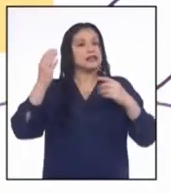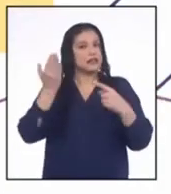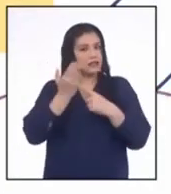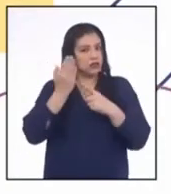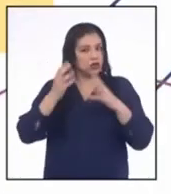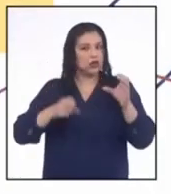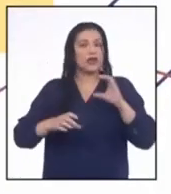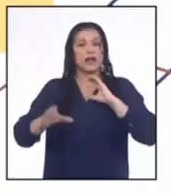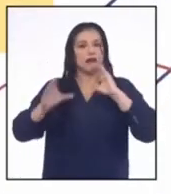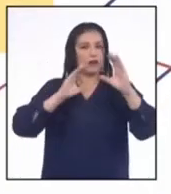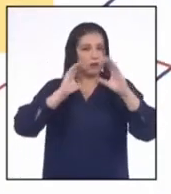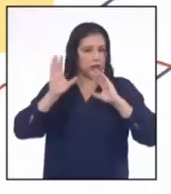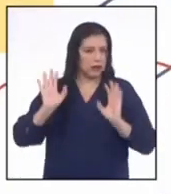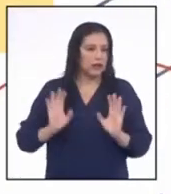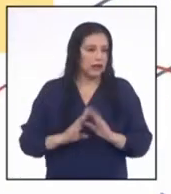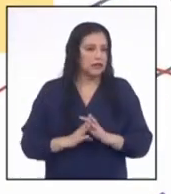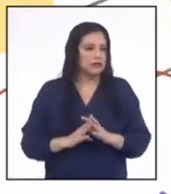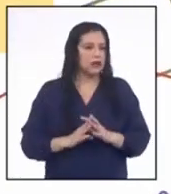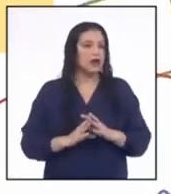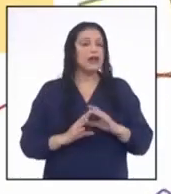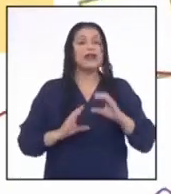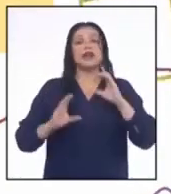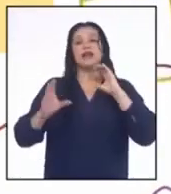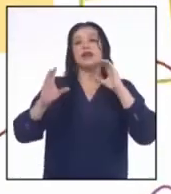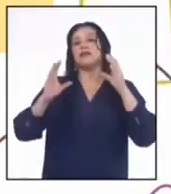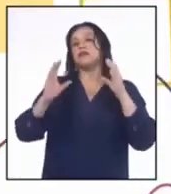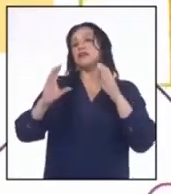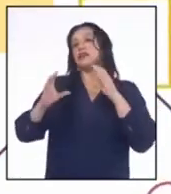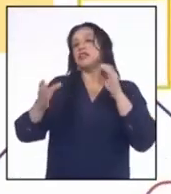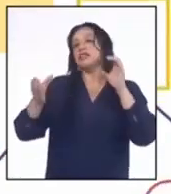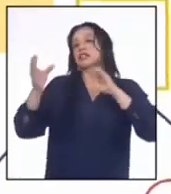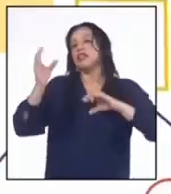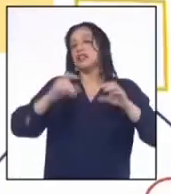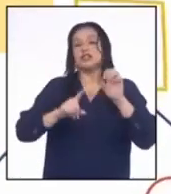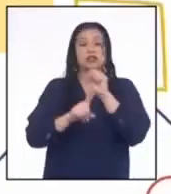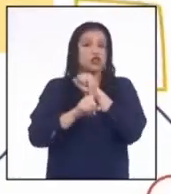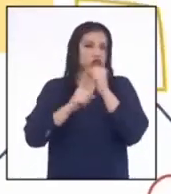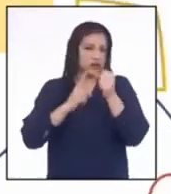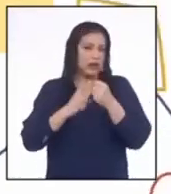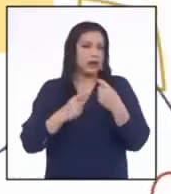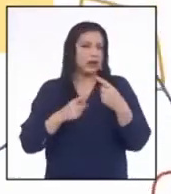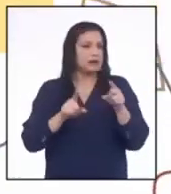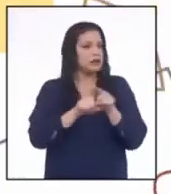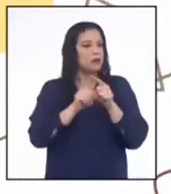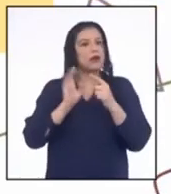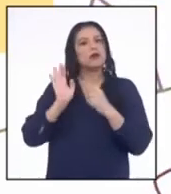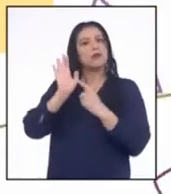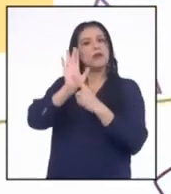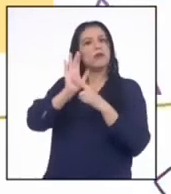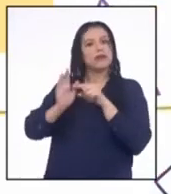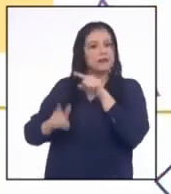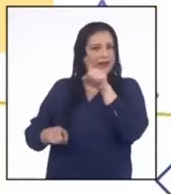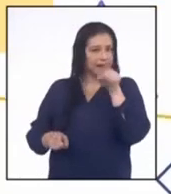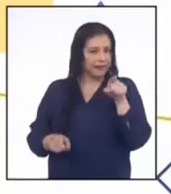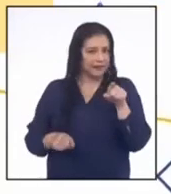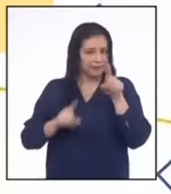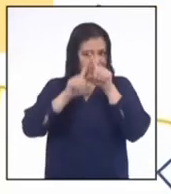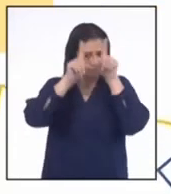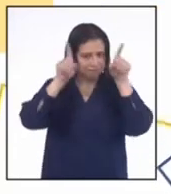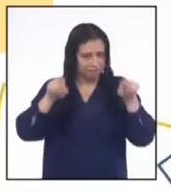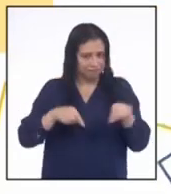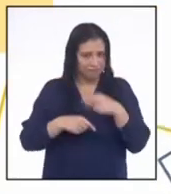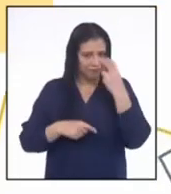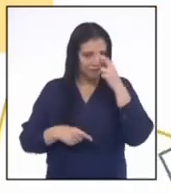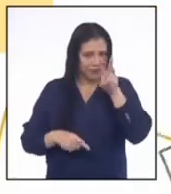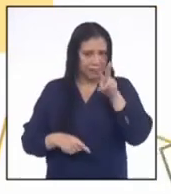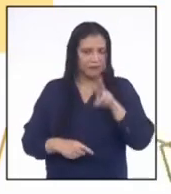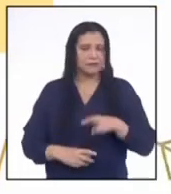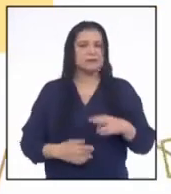tecnología, comunicación y ciencias sociales, tal como se muestra en la imagen.